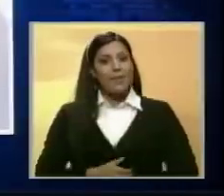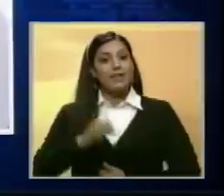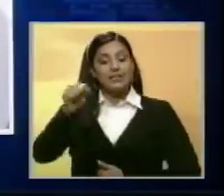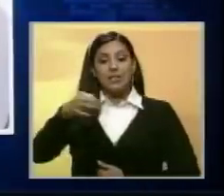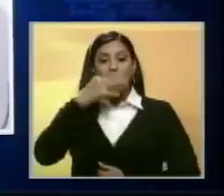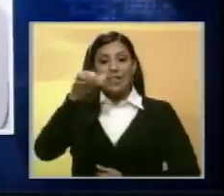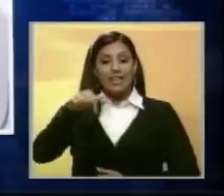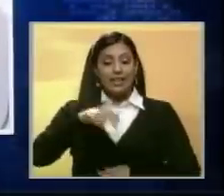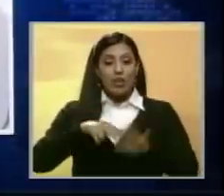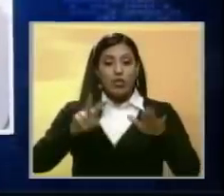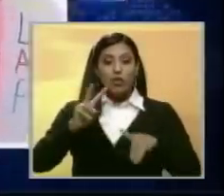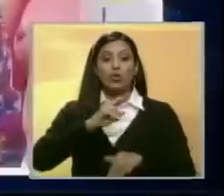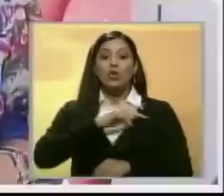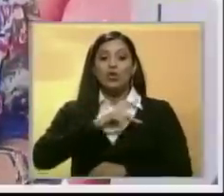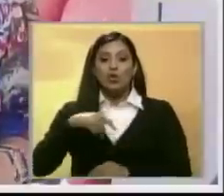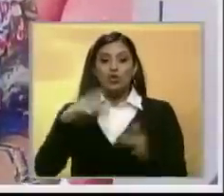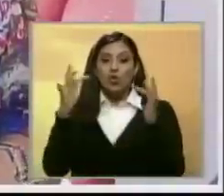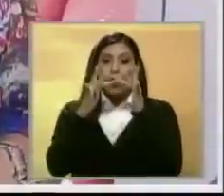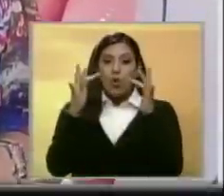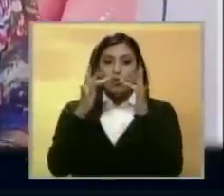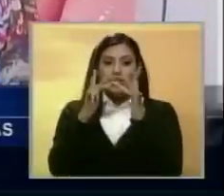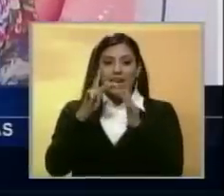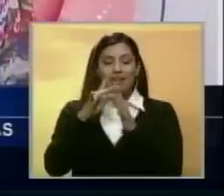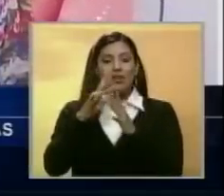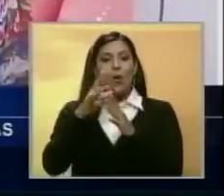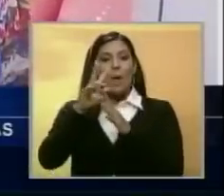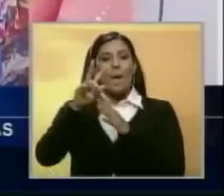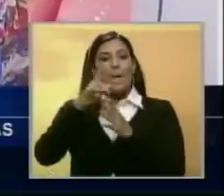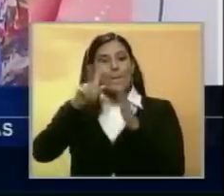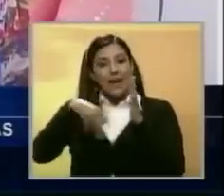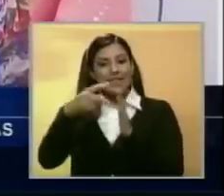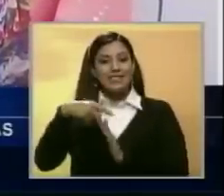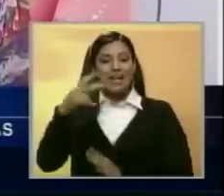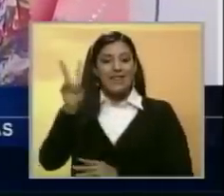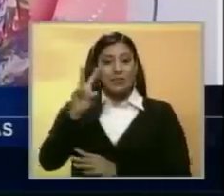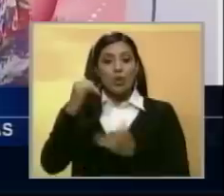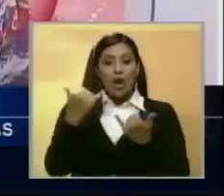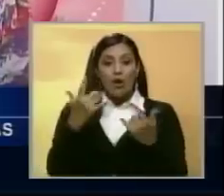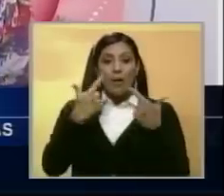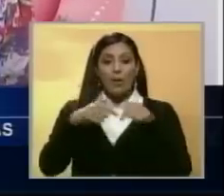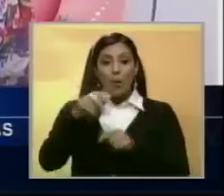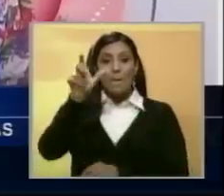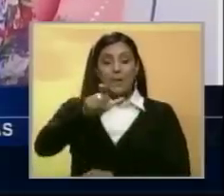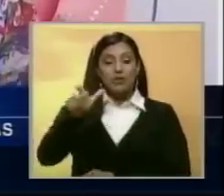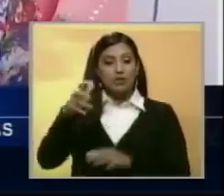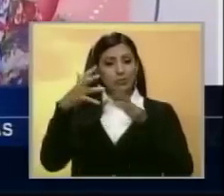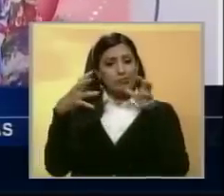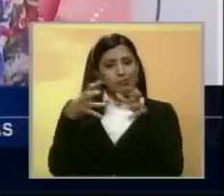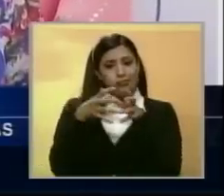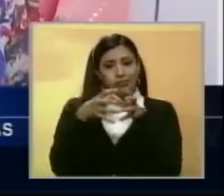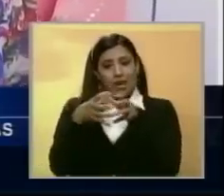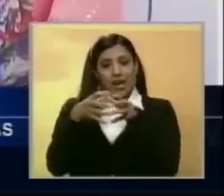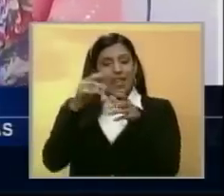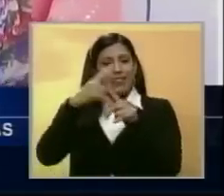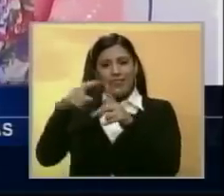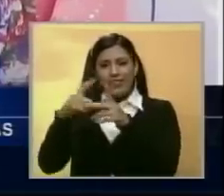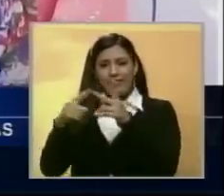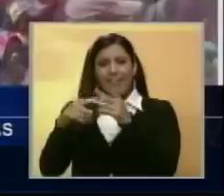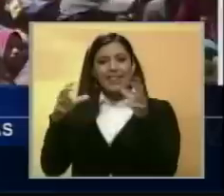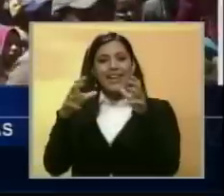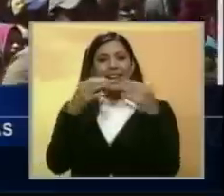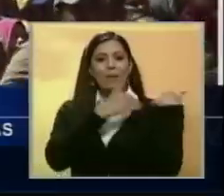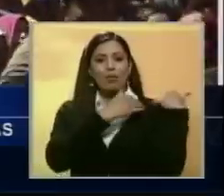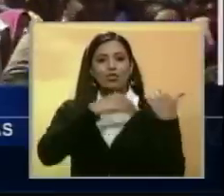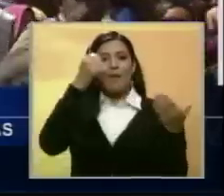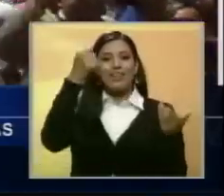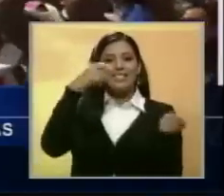buenas tardes. A esta hora hacemos este contacto desde el Paseo Colón, donde se encuentran ya las personas concentradas, los diferentes CLAP que